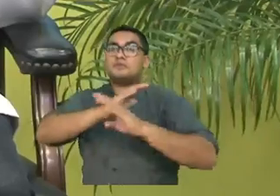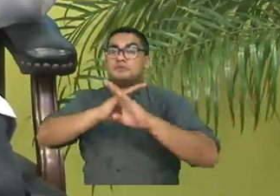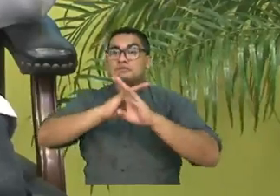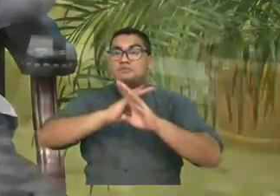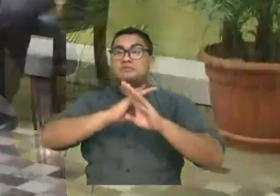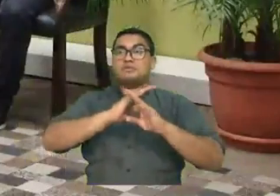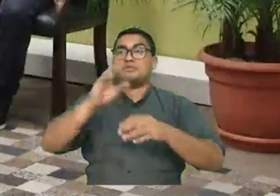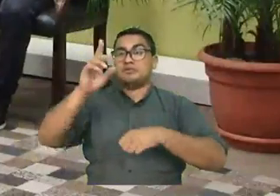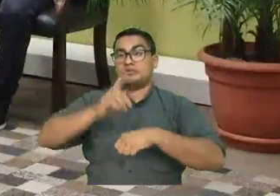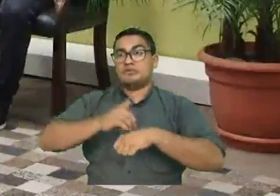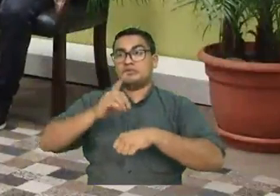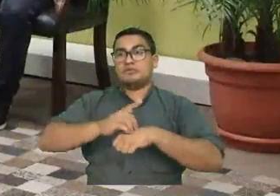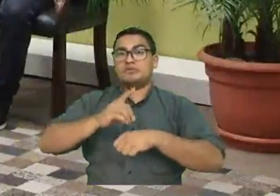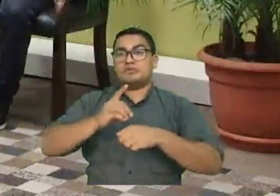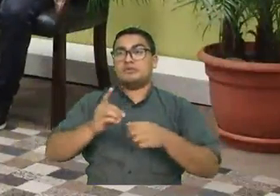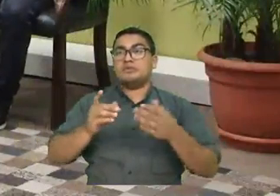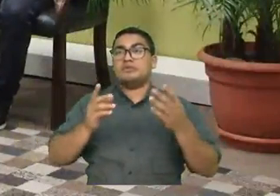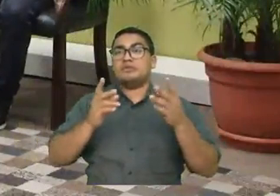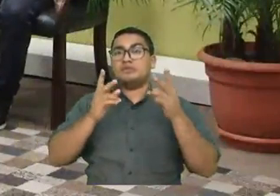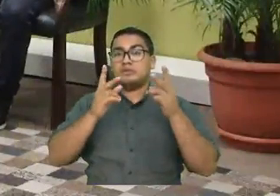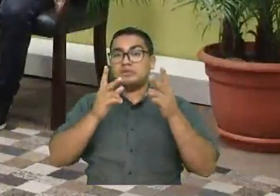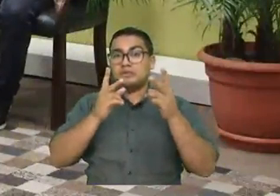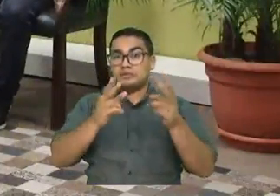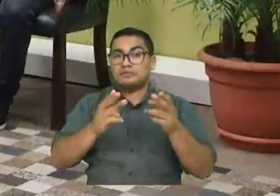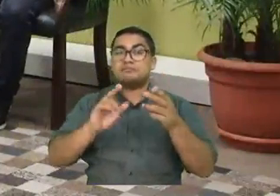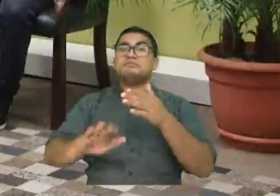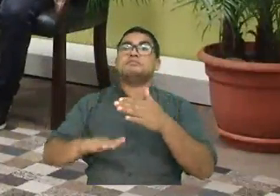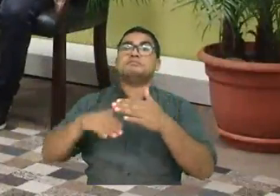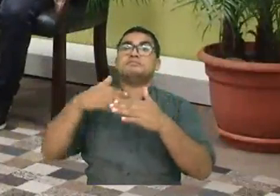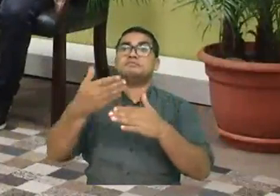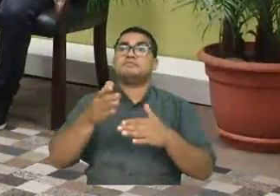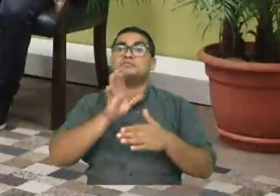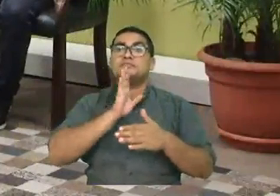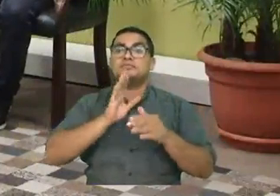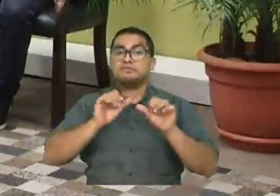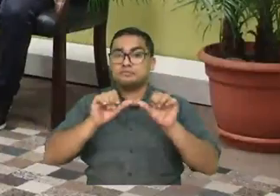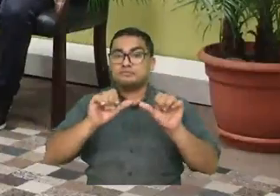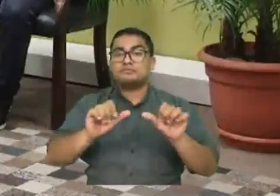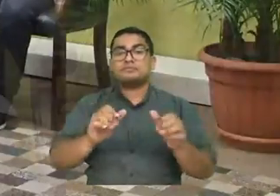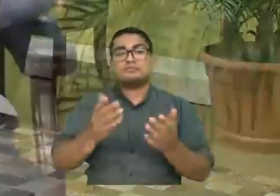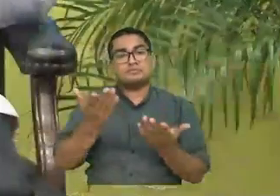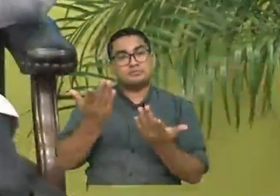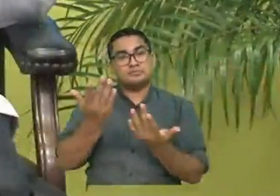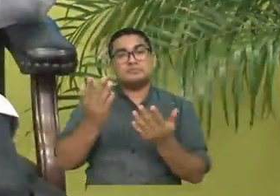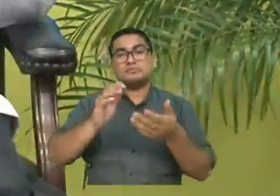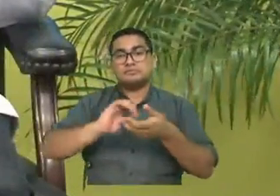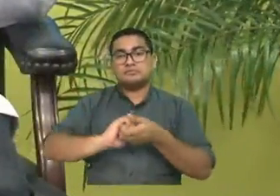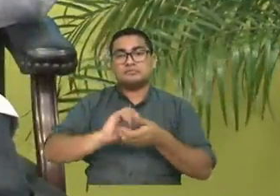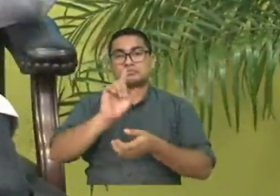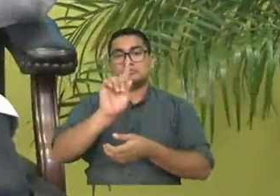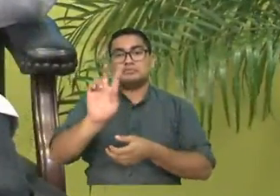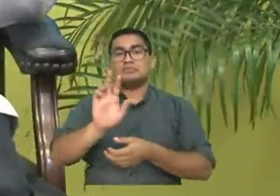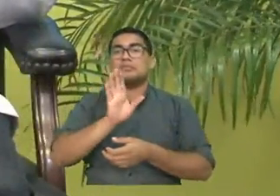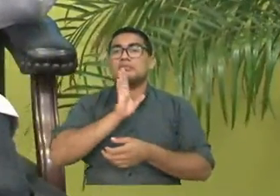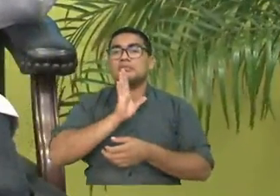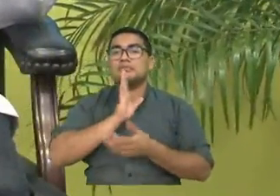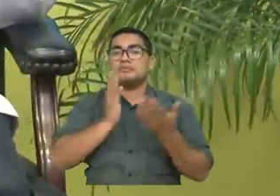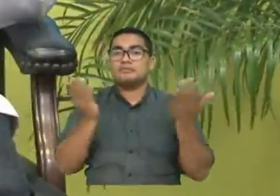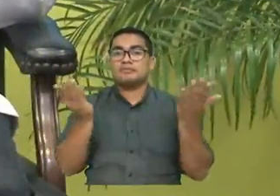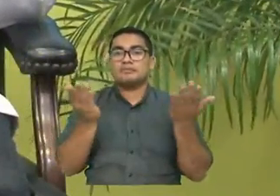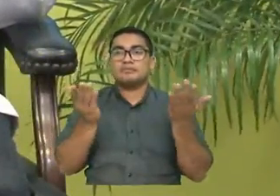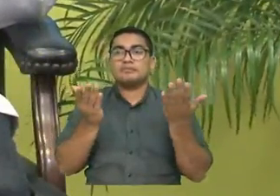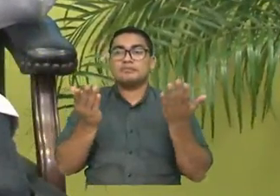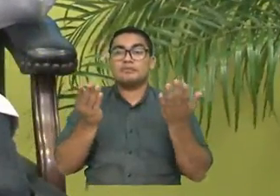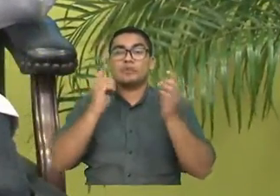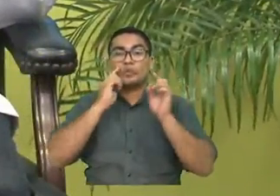hablar, doctor, ¿le parece? Después de que vengamos de esta pausa, usted no le cambie de canal, amigos televidentes, que estamos hablando sobre